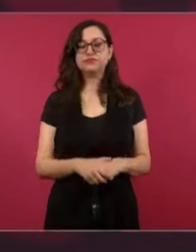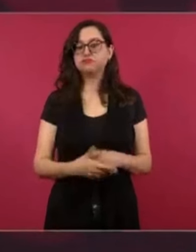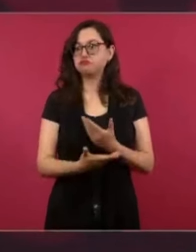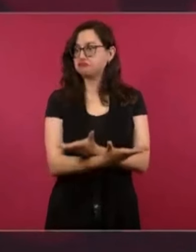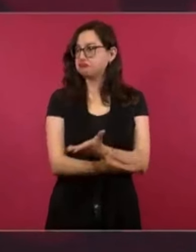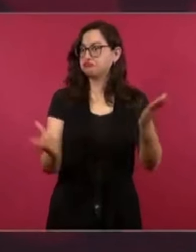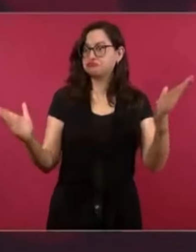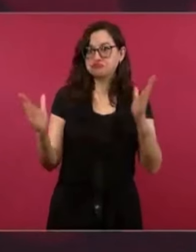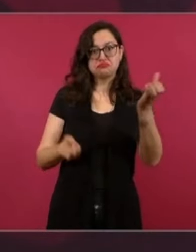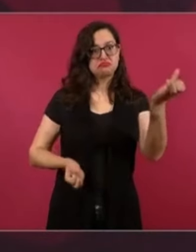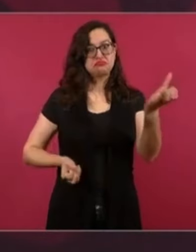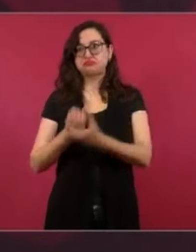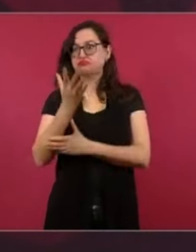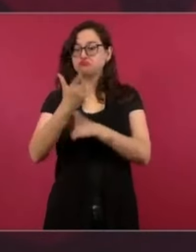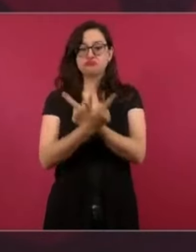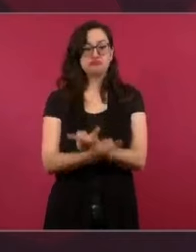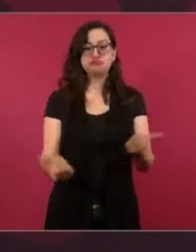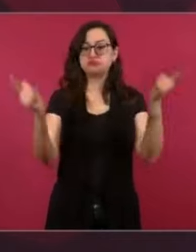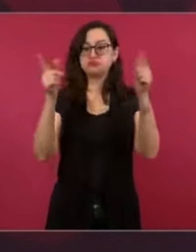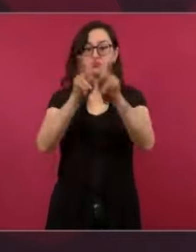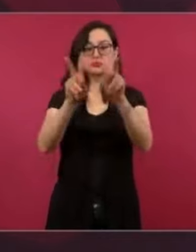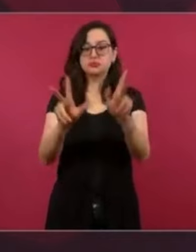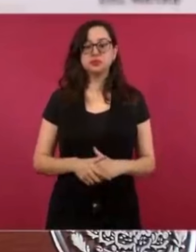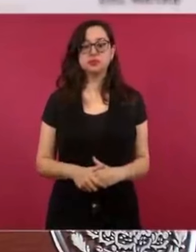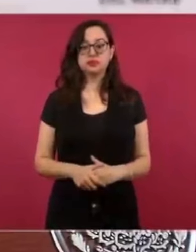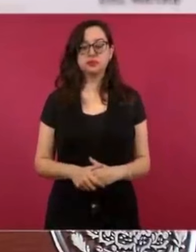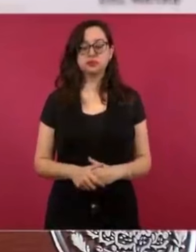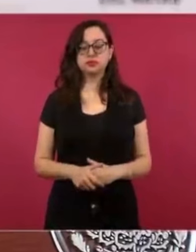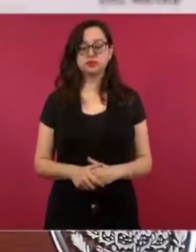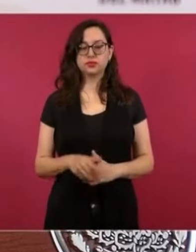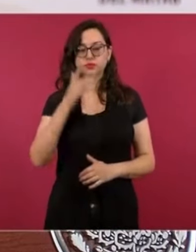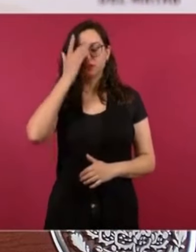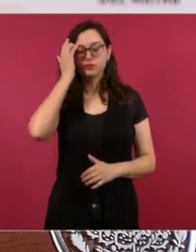Garantizando la paz, la tranquilidad. Fíjense que la gente me entiende,